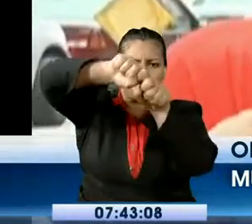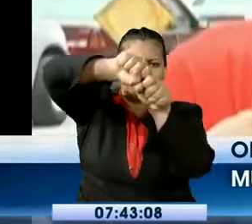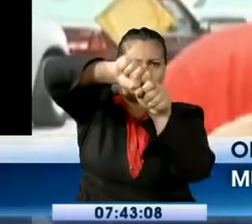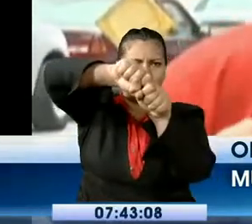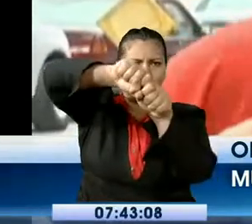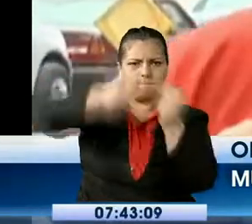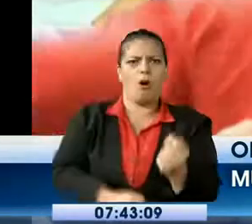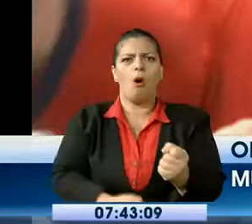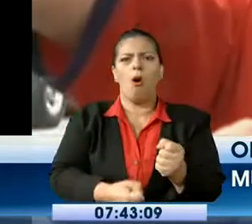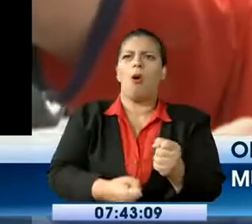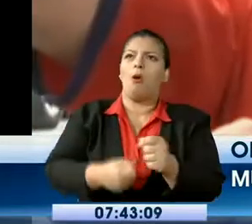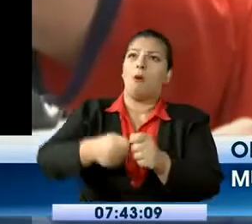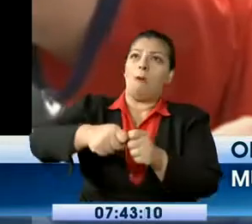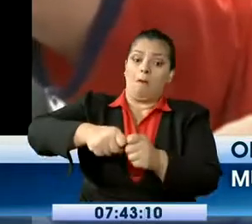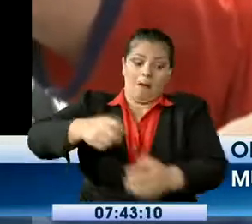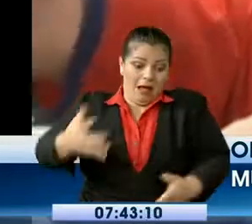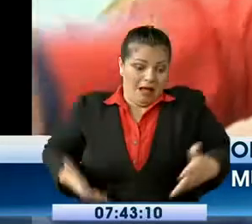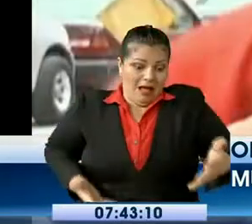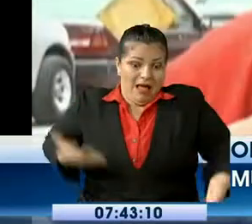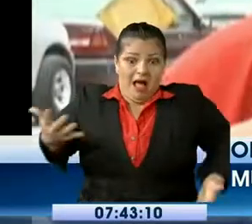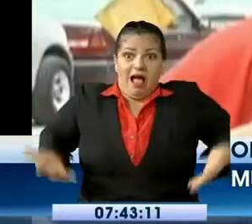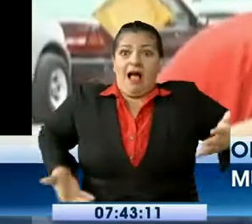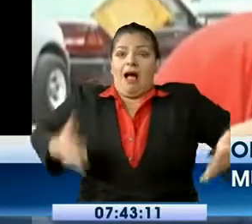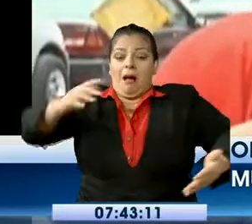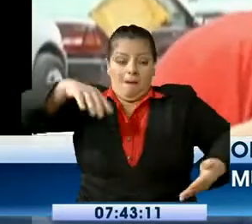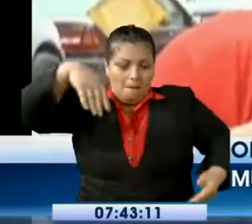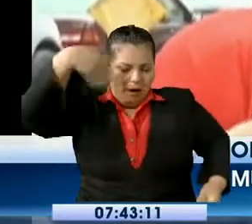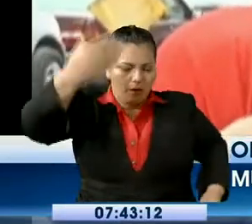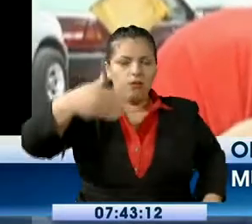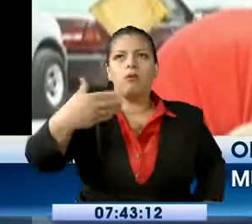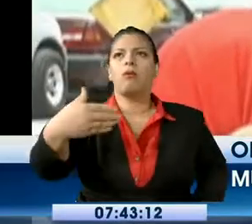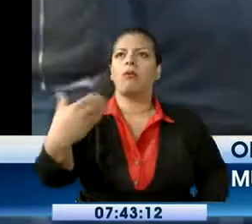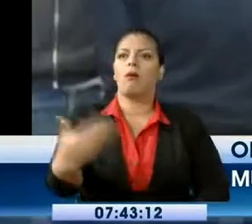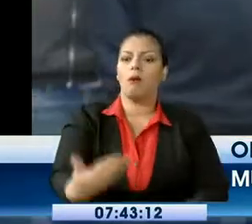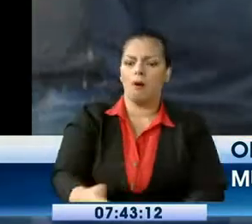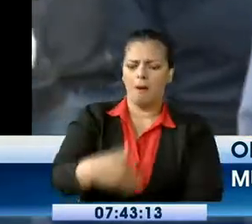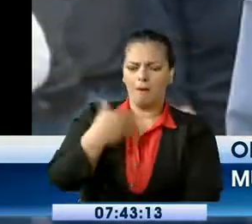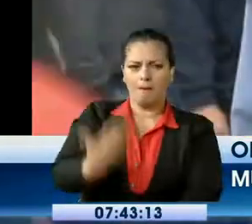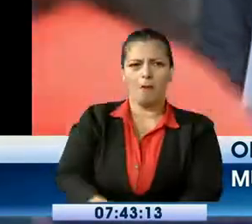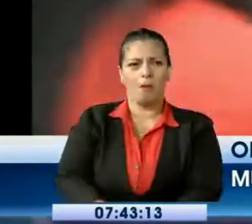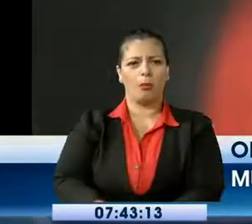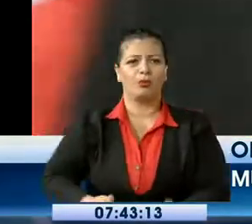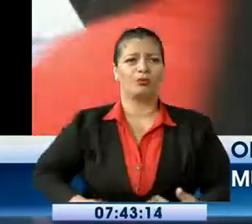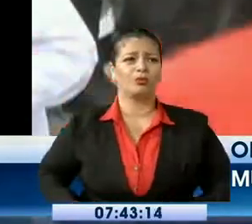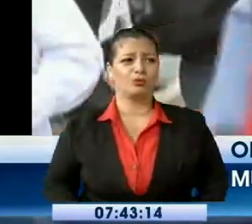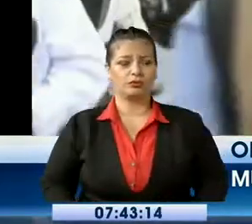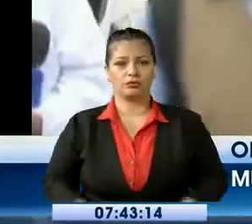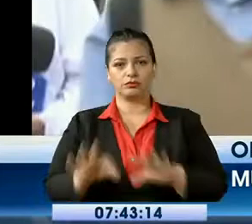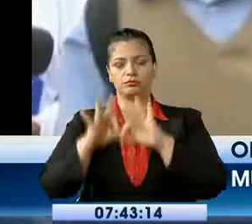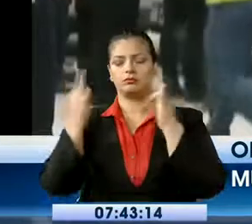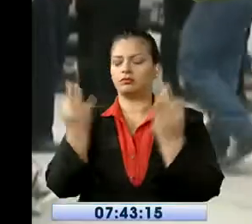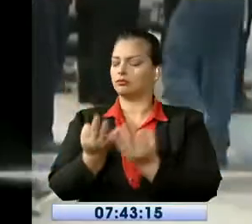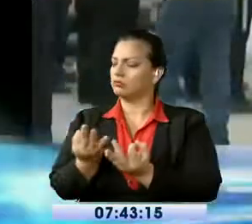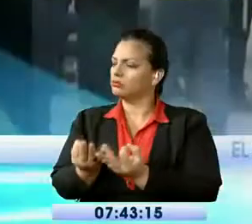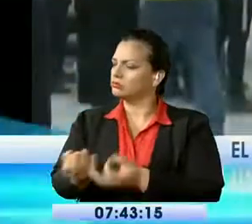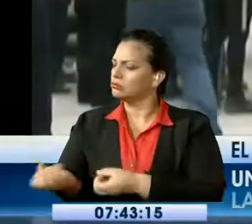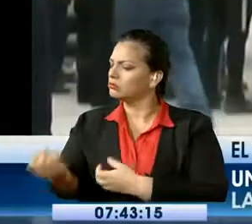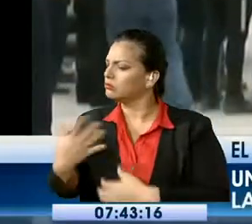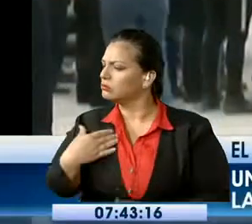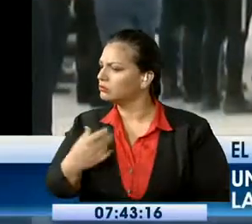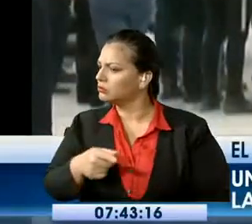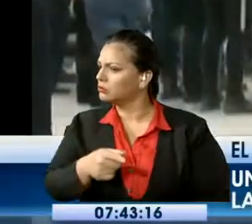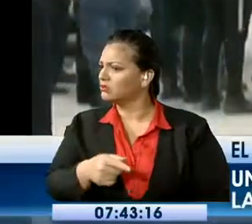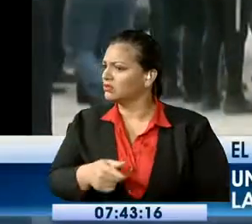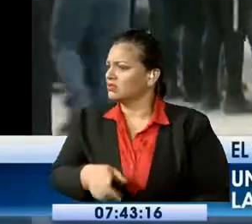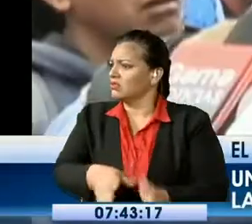estaba Es más seguro es que se rompió el cable porque es mal amarrado. Familiares recibieron la fatal noticia y desconcertados llegaron